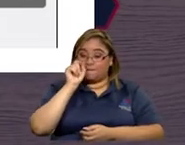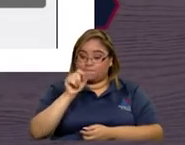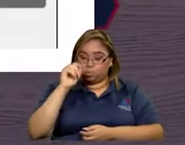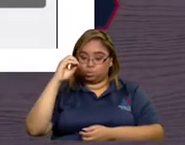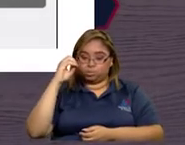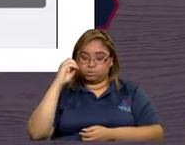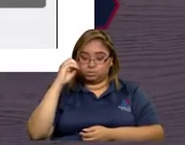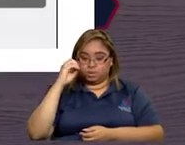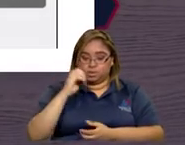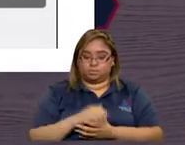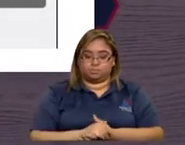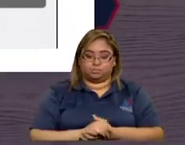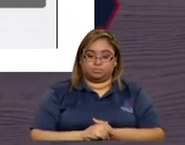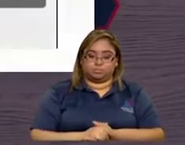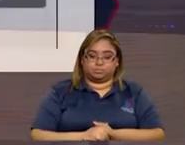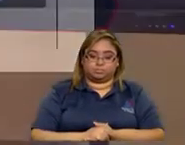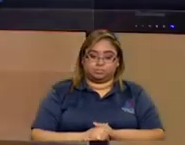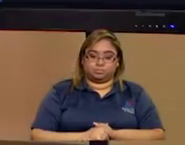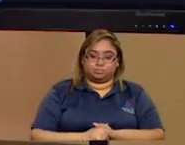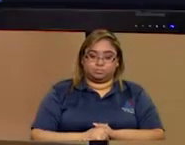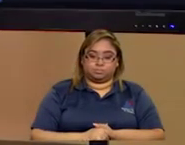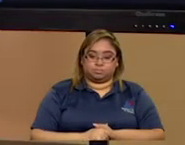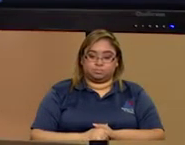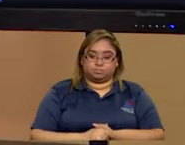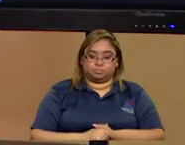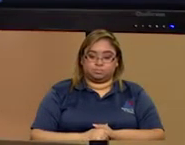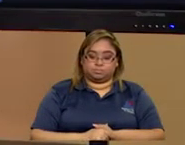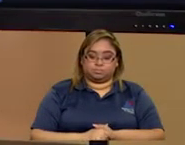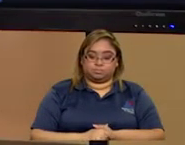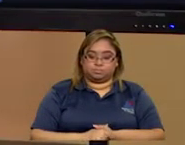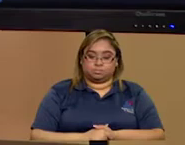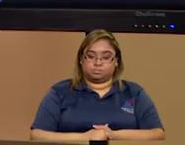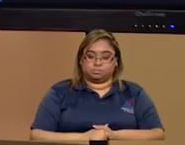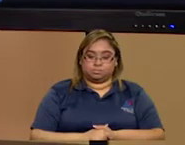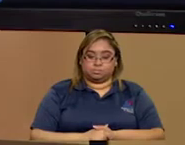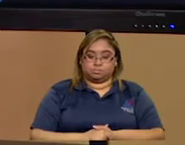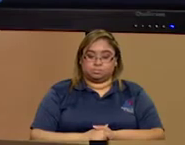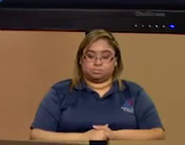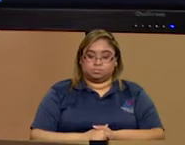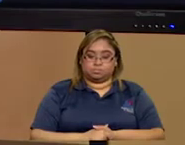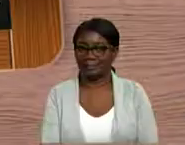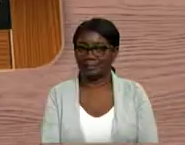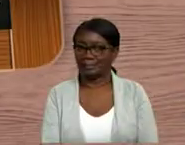47.0 ohmios o 47 ohmios. ¿Okay? Y ahí ustedes observan.